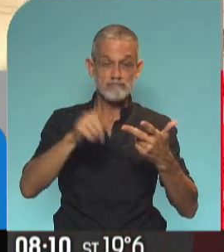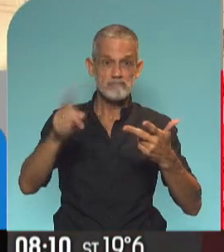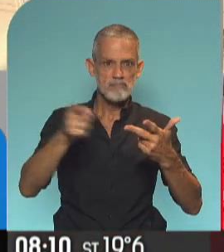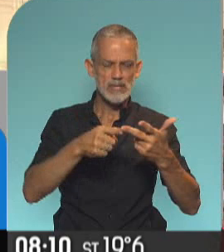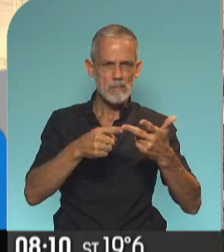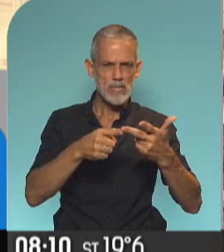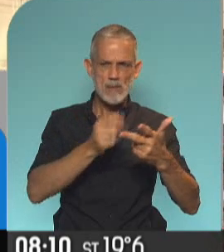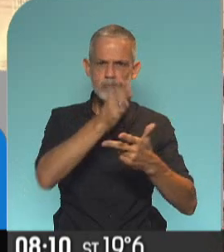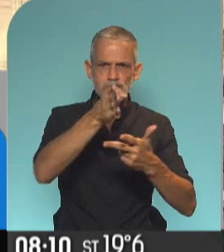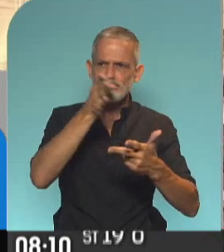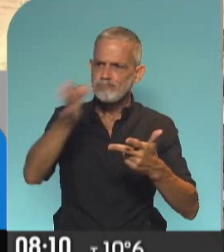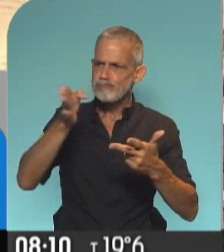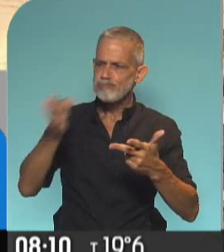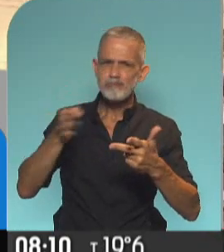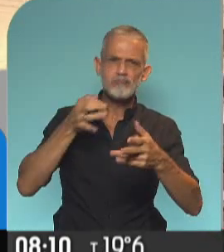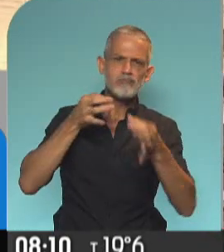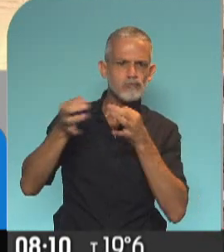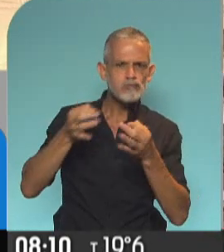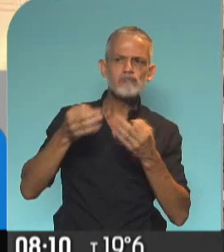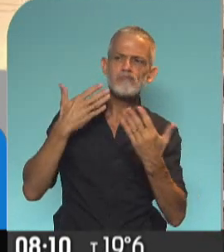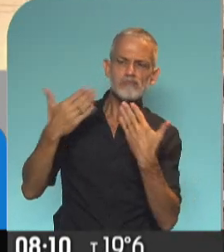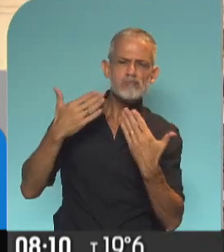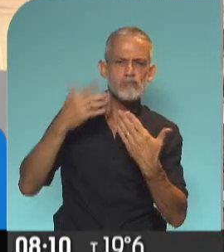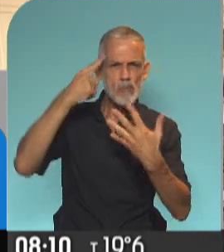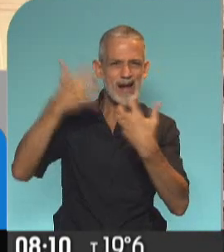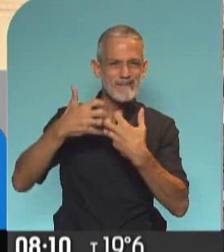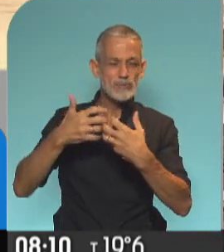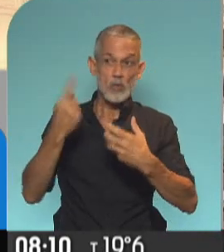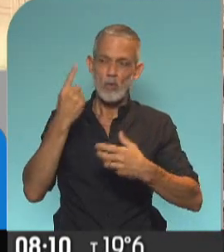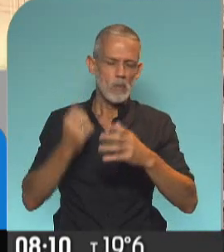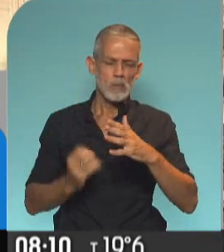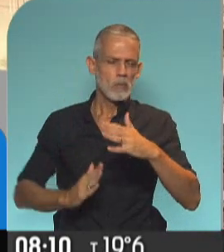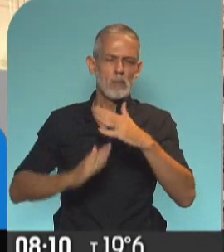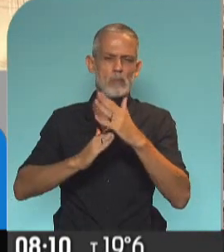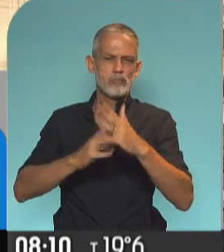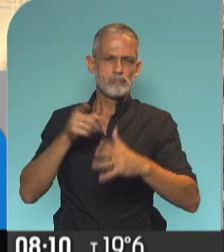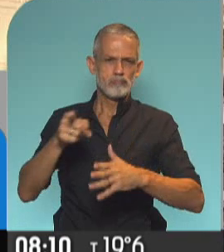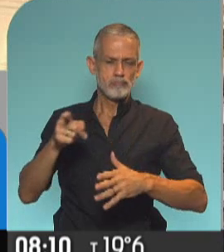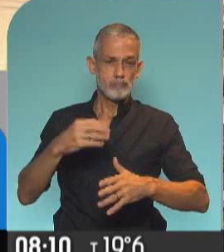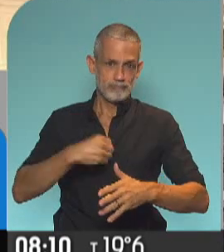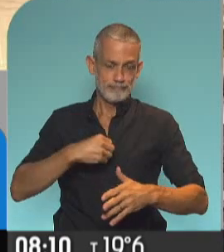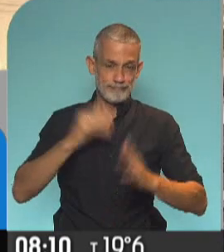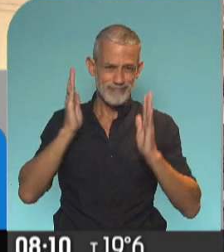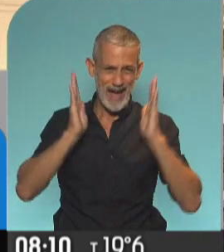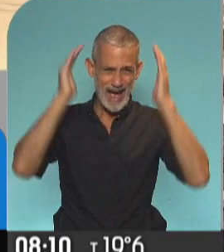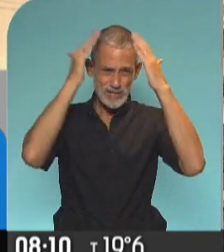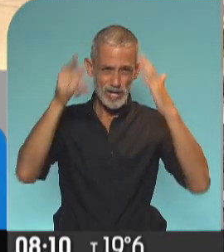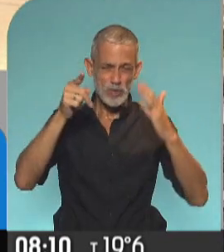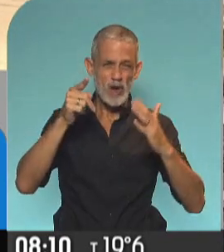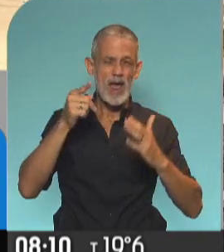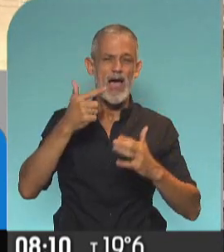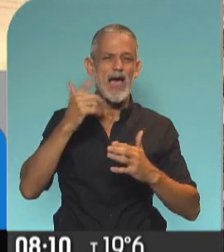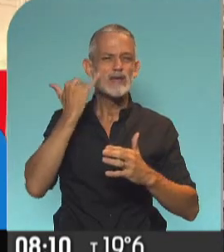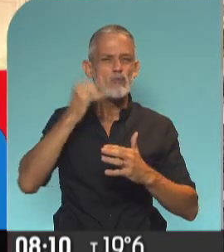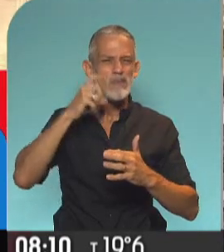una gran entrevista y una gran reflexión con uno de los principales ayatolás islámicos sunitas,